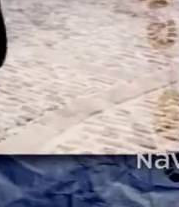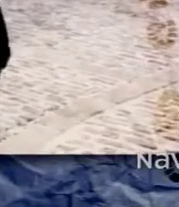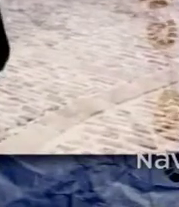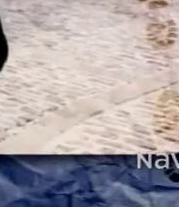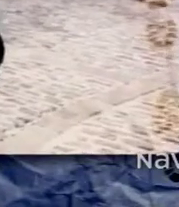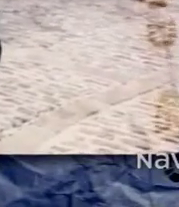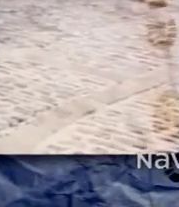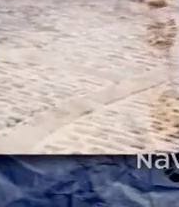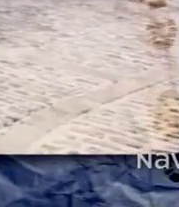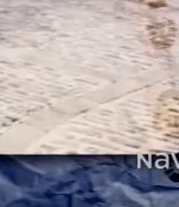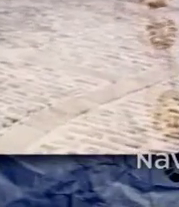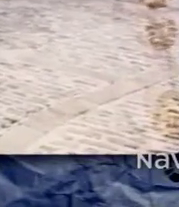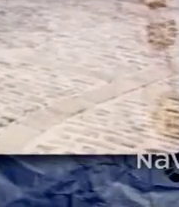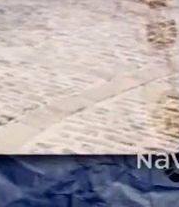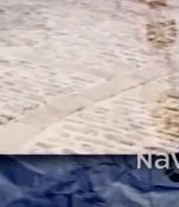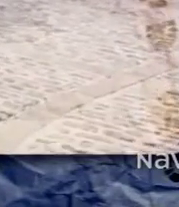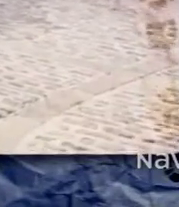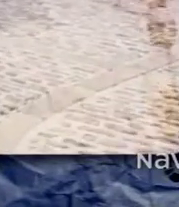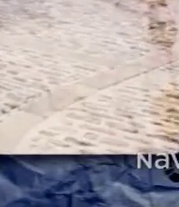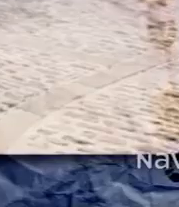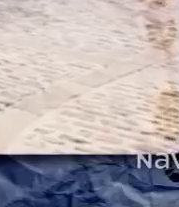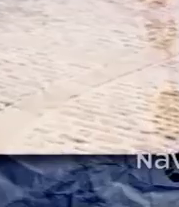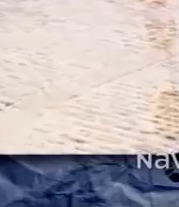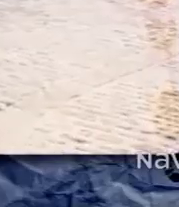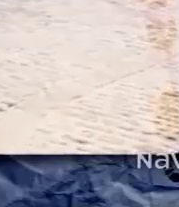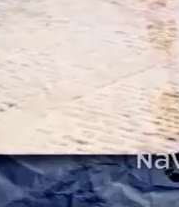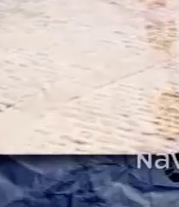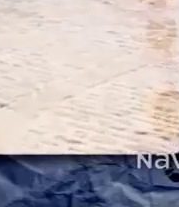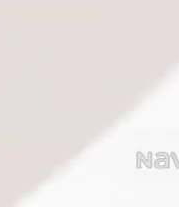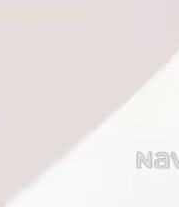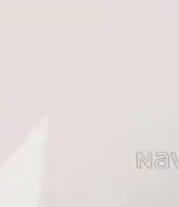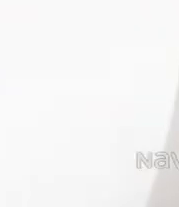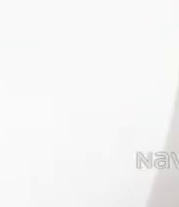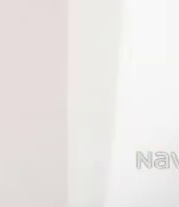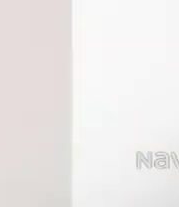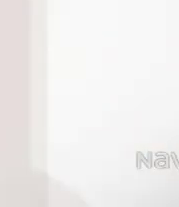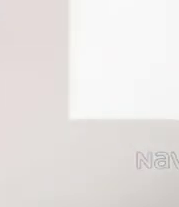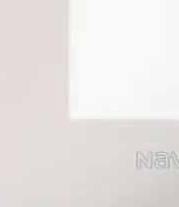ya ha escampado. Ya ha escampado. ¿No sabes que hemos empezado lloviendo? Pues sí, mira cómo ha escampado.